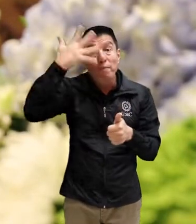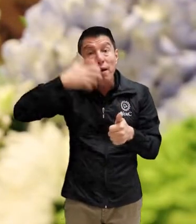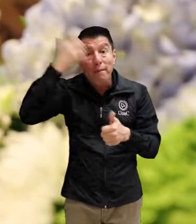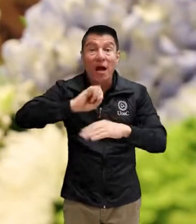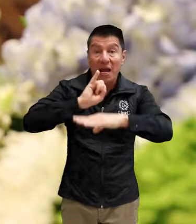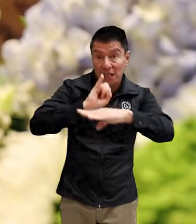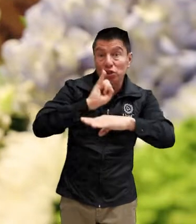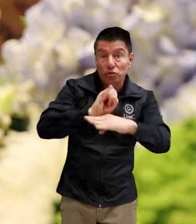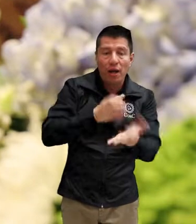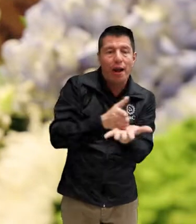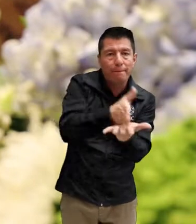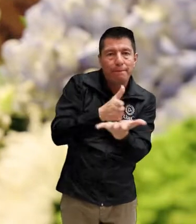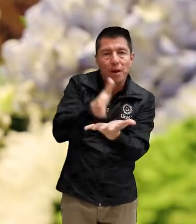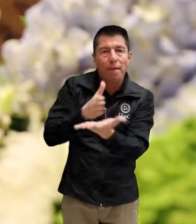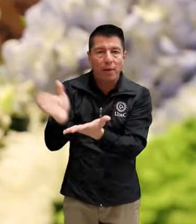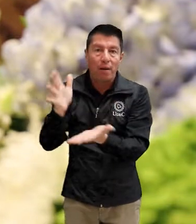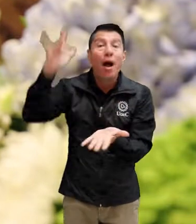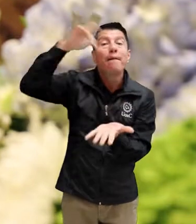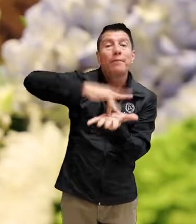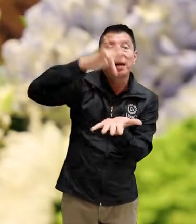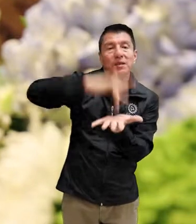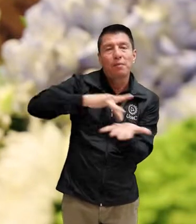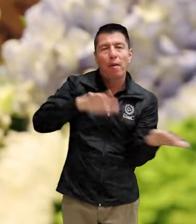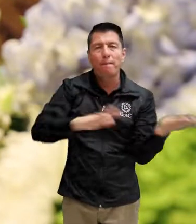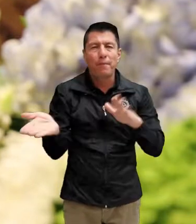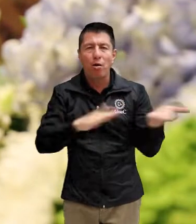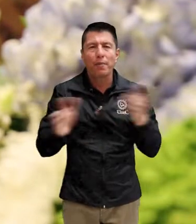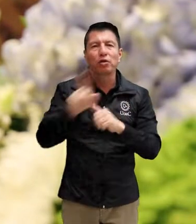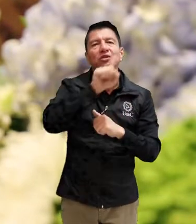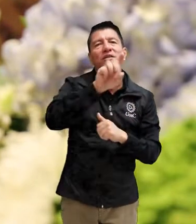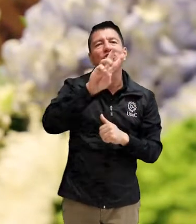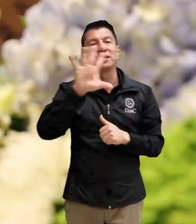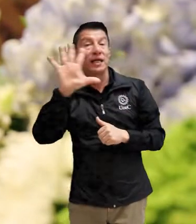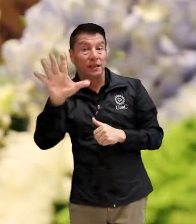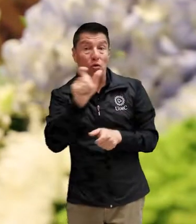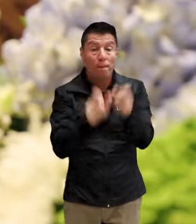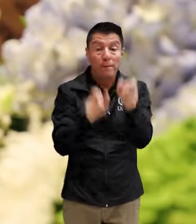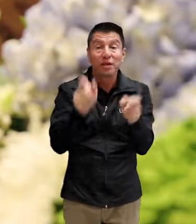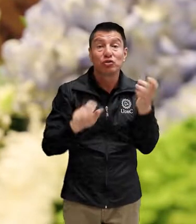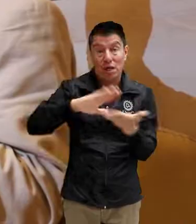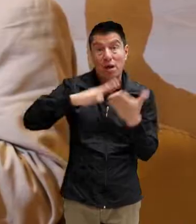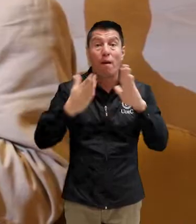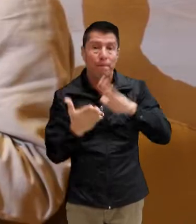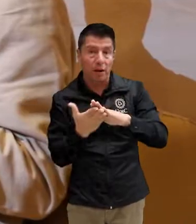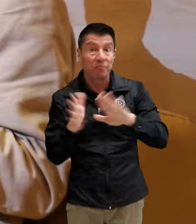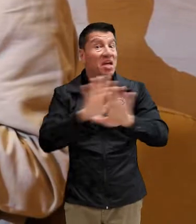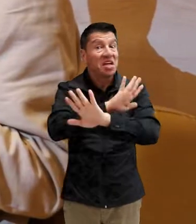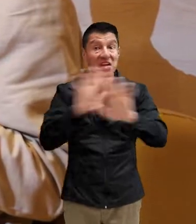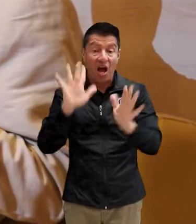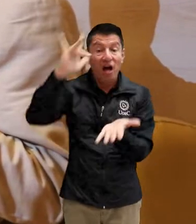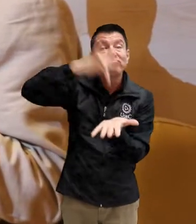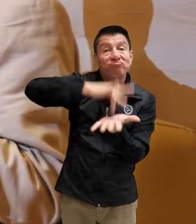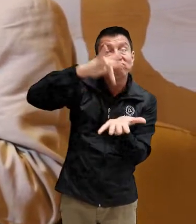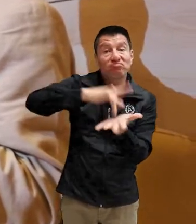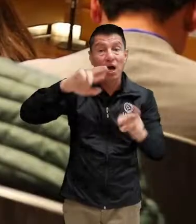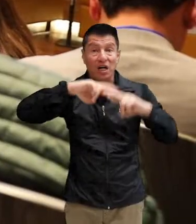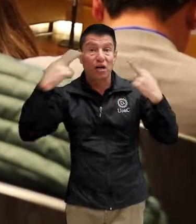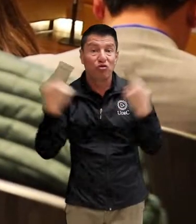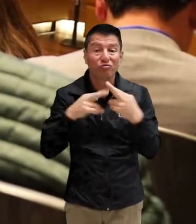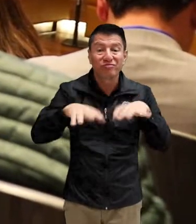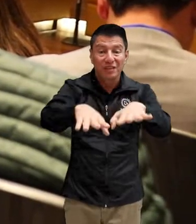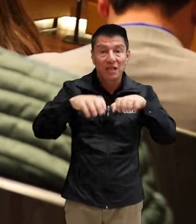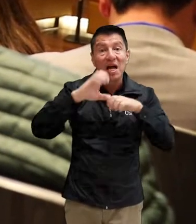programas con la participación de alrededor de 135 miembros de la comunidad. Nos hemos congregado en el auditorio del